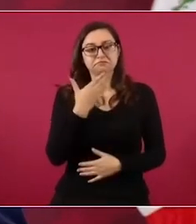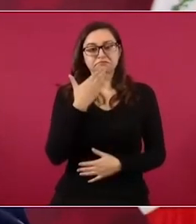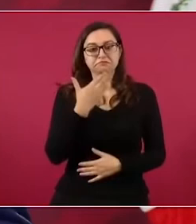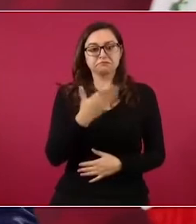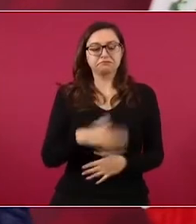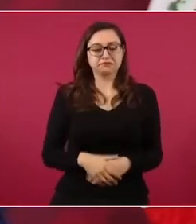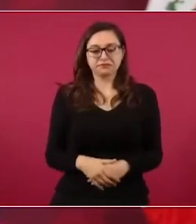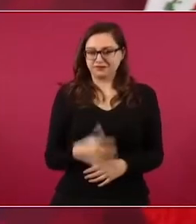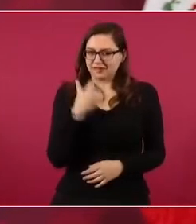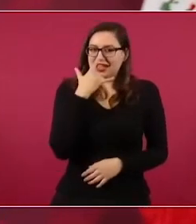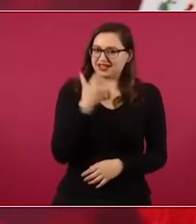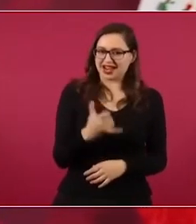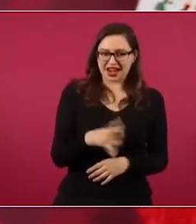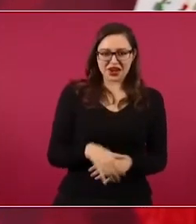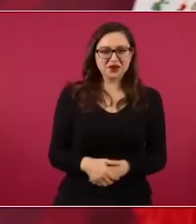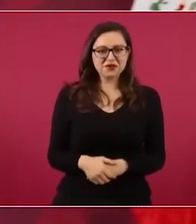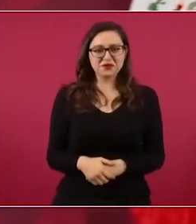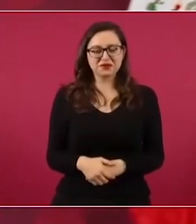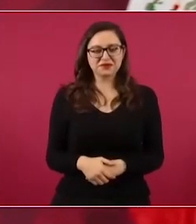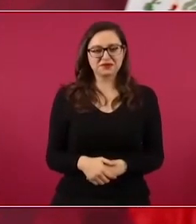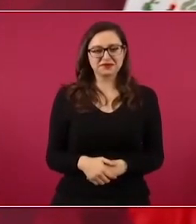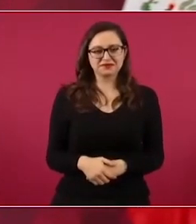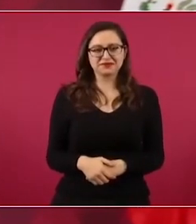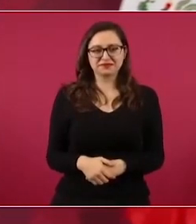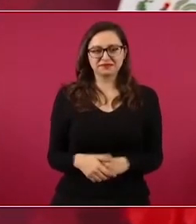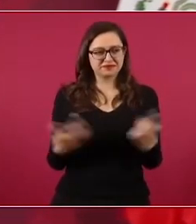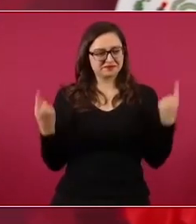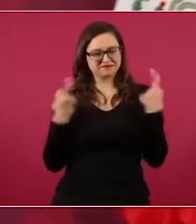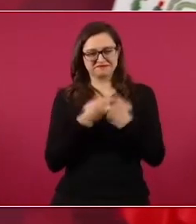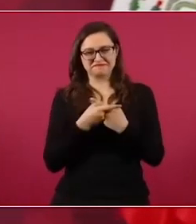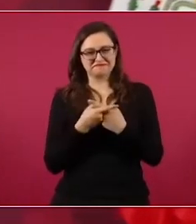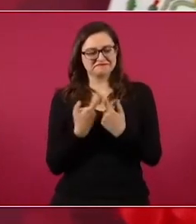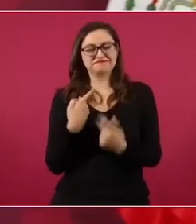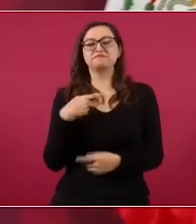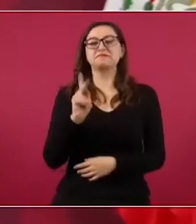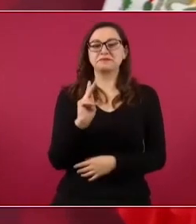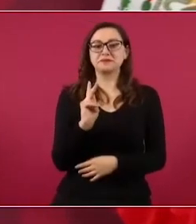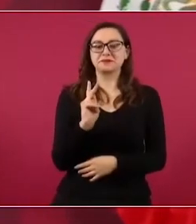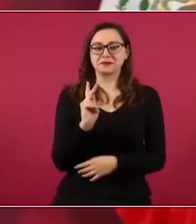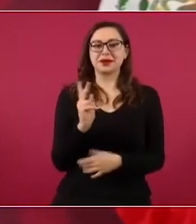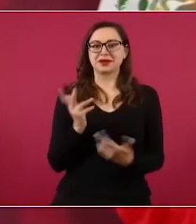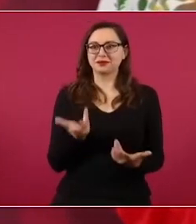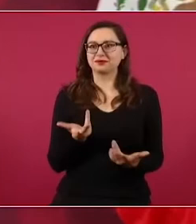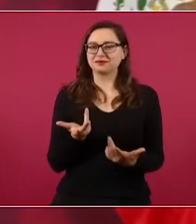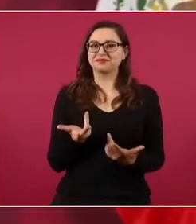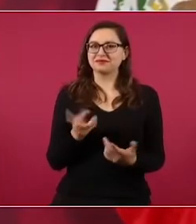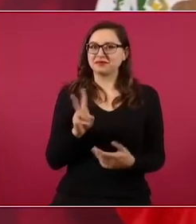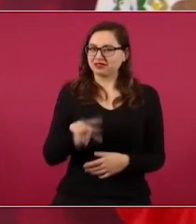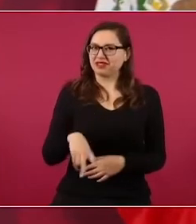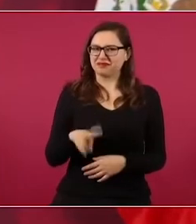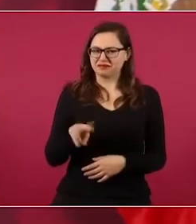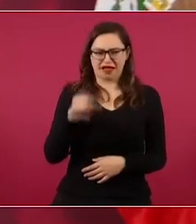el mundo al revés, pero más que nada lo que decíamos ayer, ¿no? Que estamos viviendo tiempos